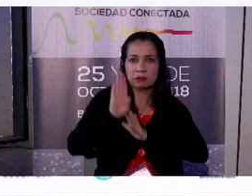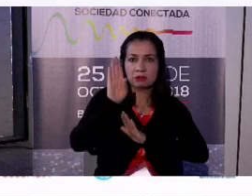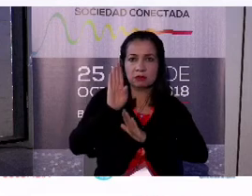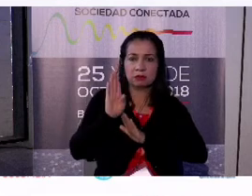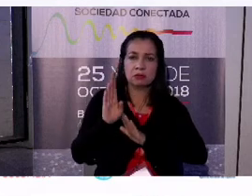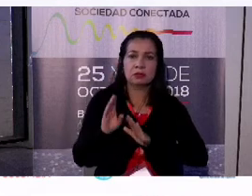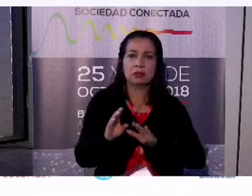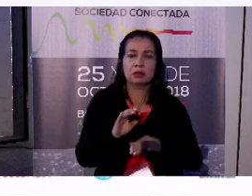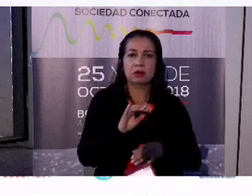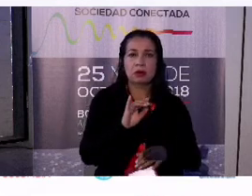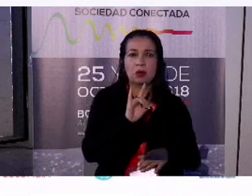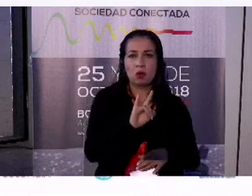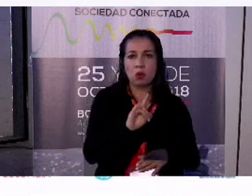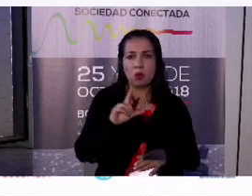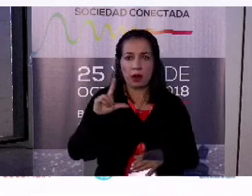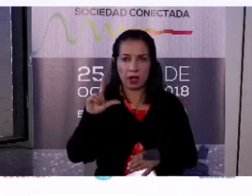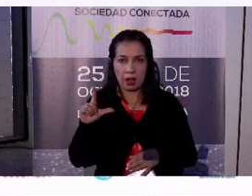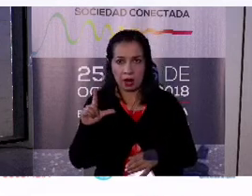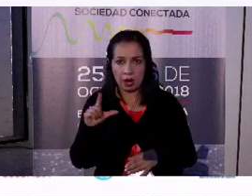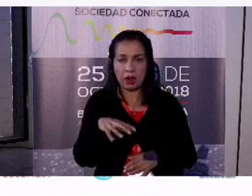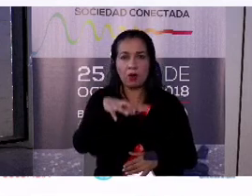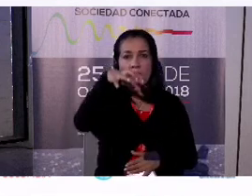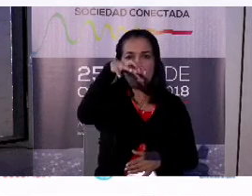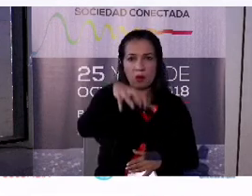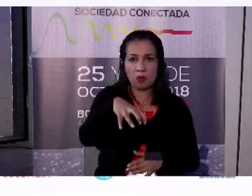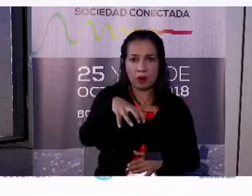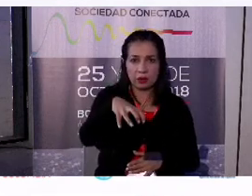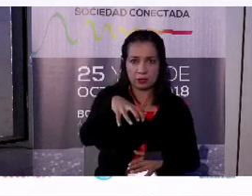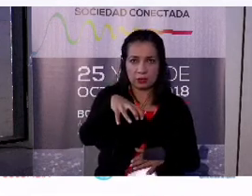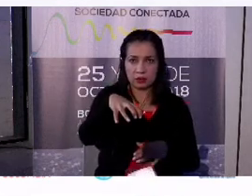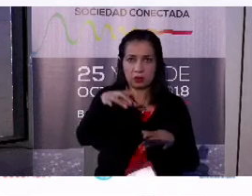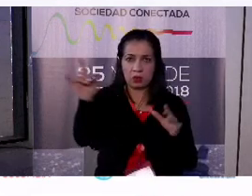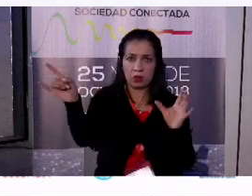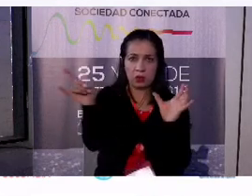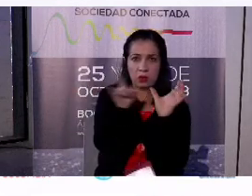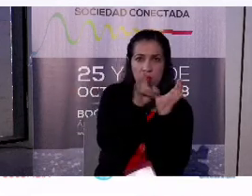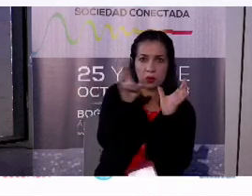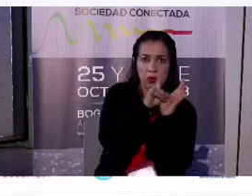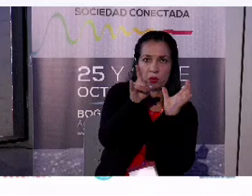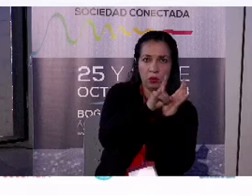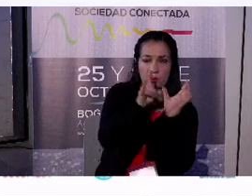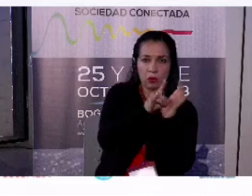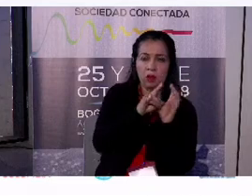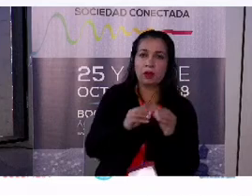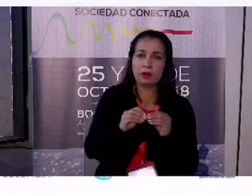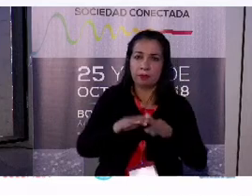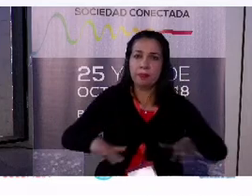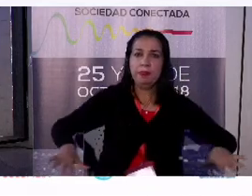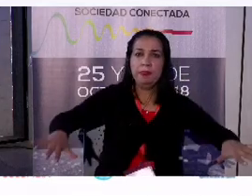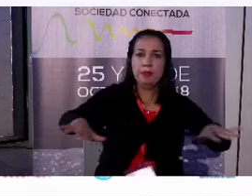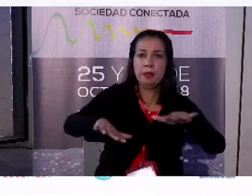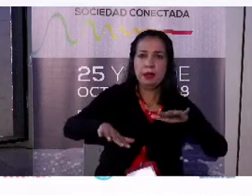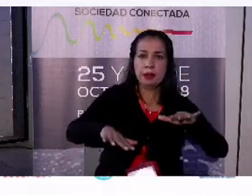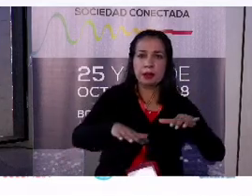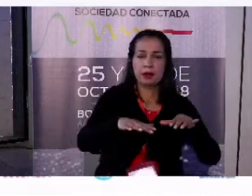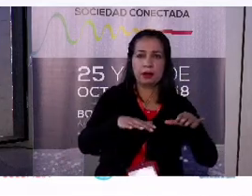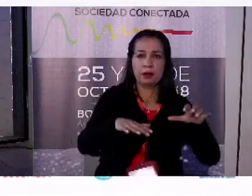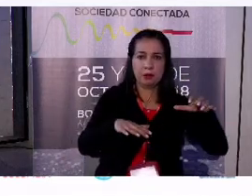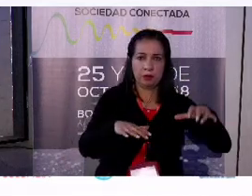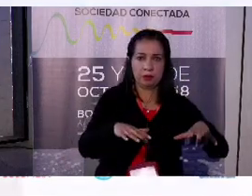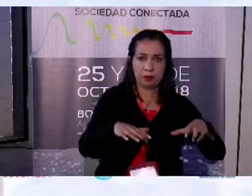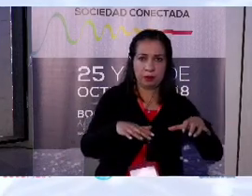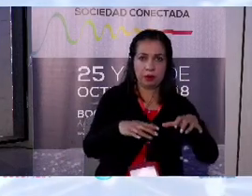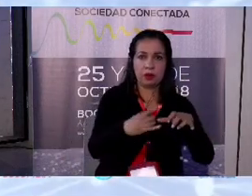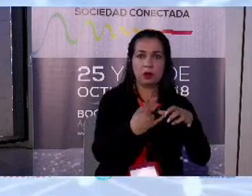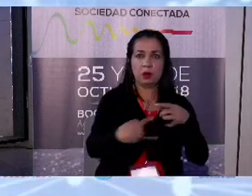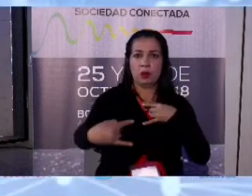ascendiente tenemos que transmite al satélite y esta estación terrestre está generando también señales a estas